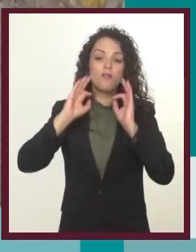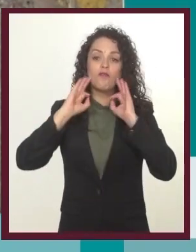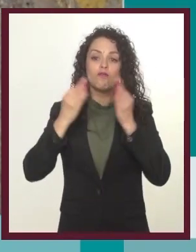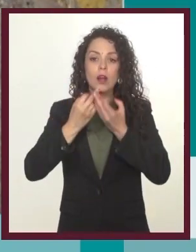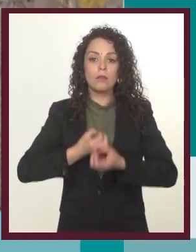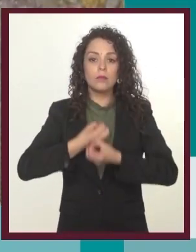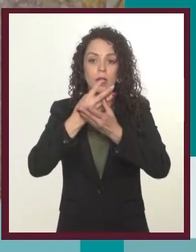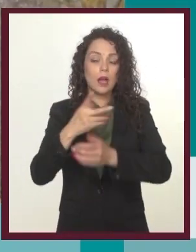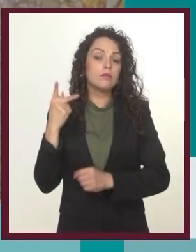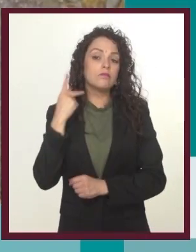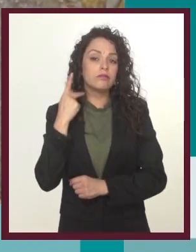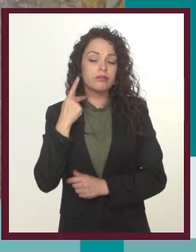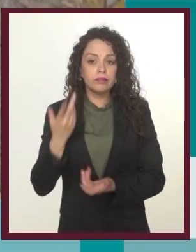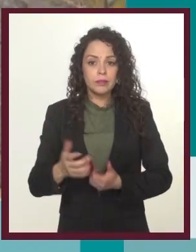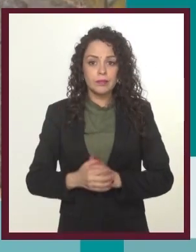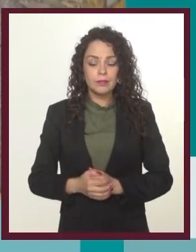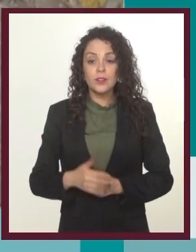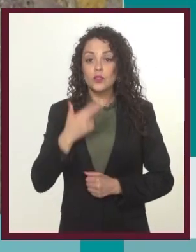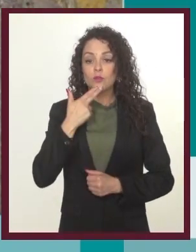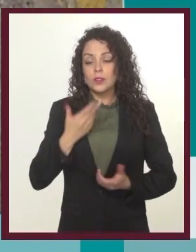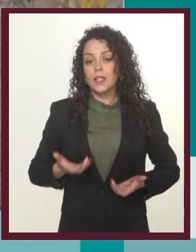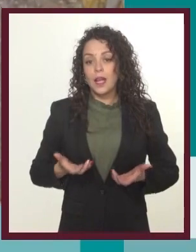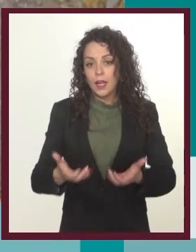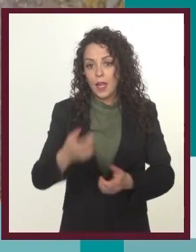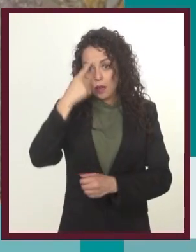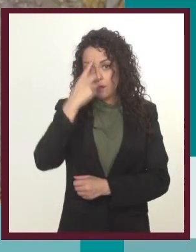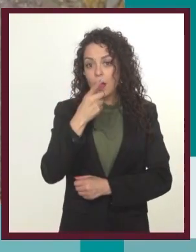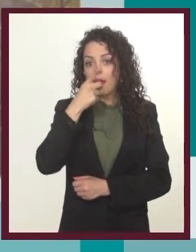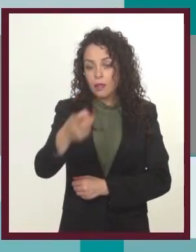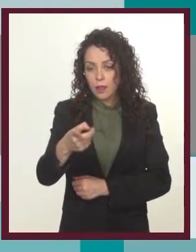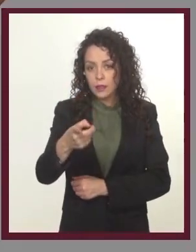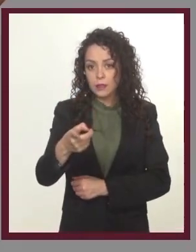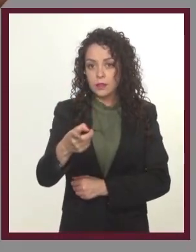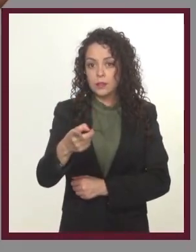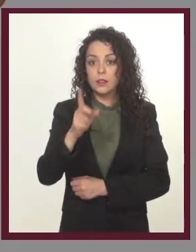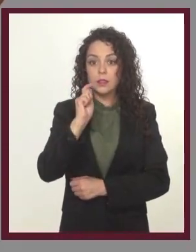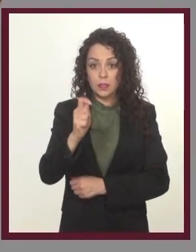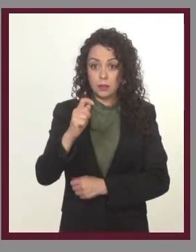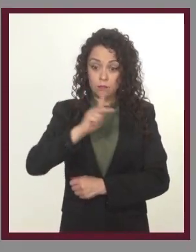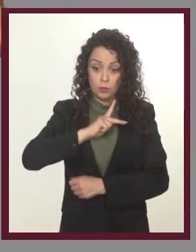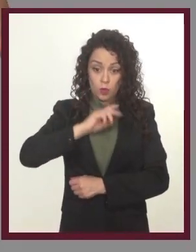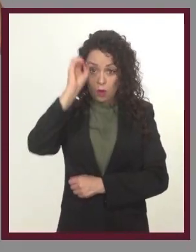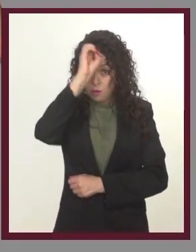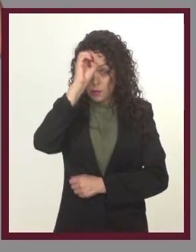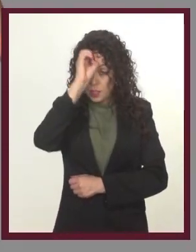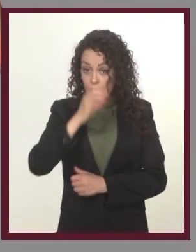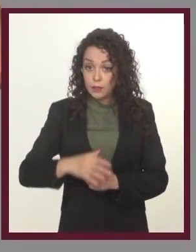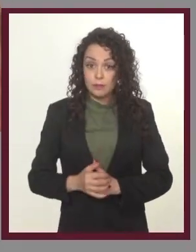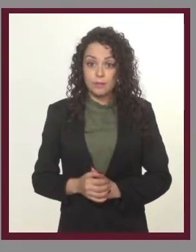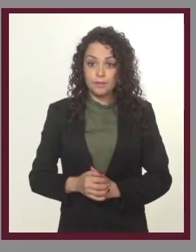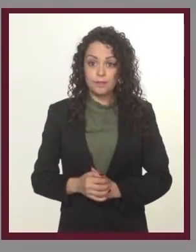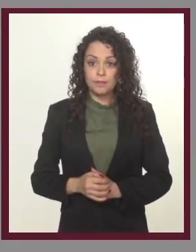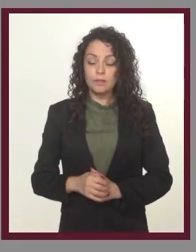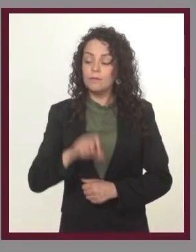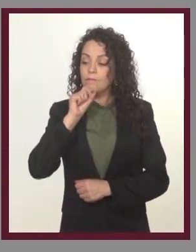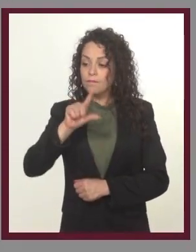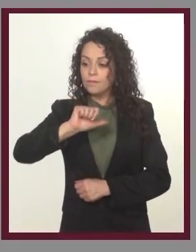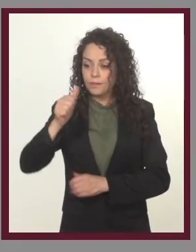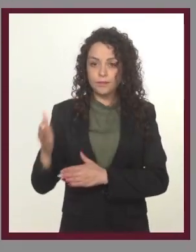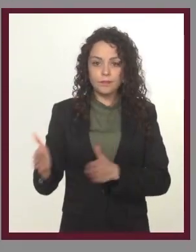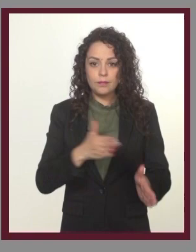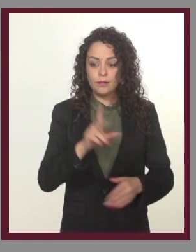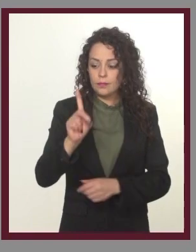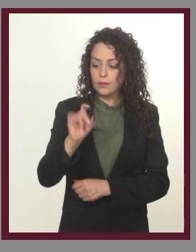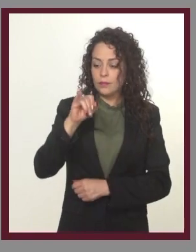de expresarse políticamente, utilizando el espacio público para decir de otra manera lo que piensan. También está